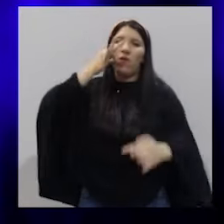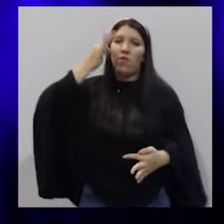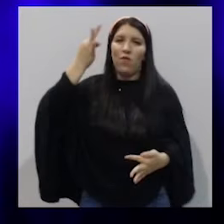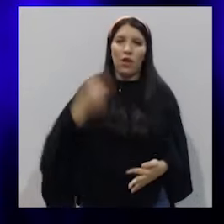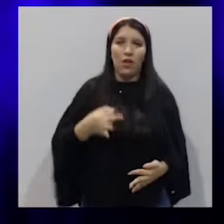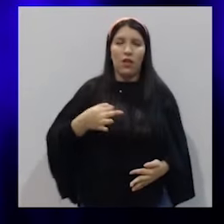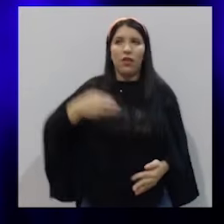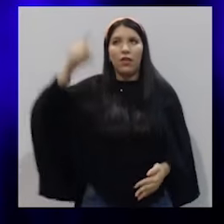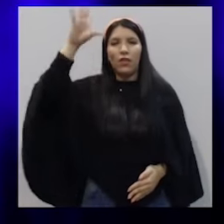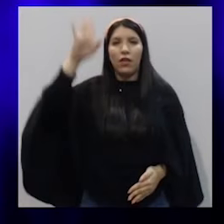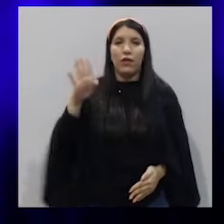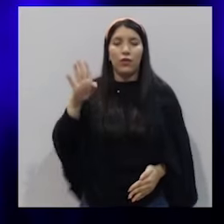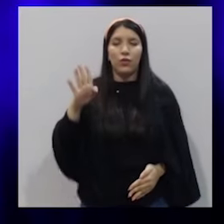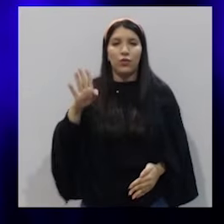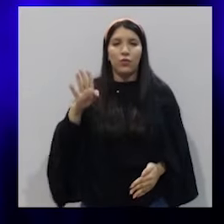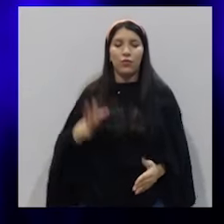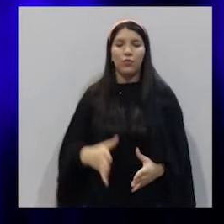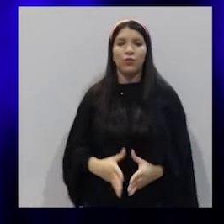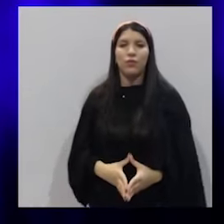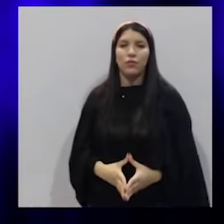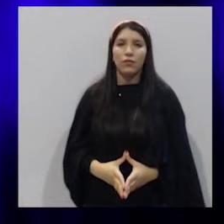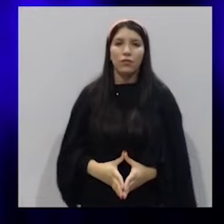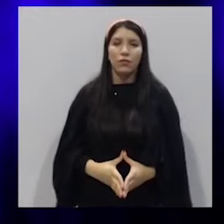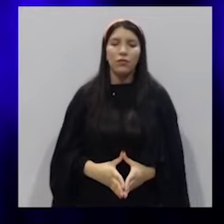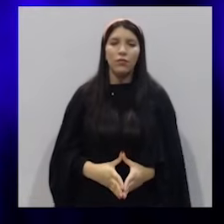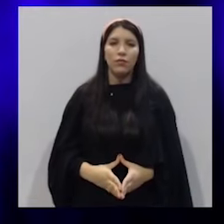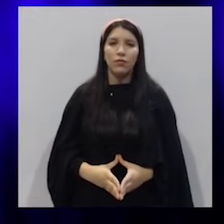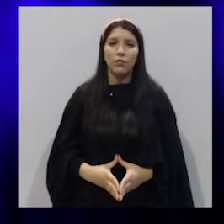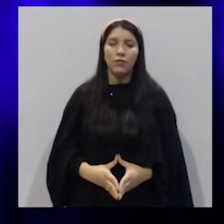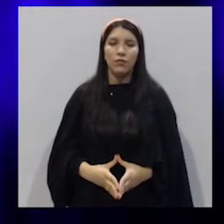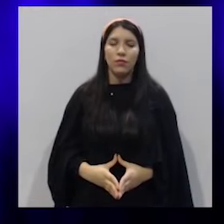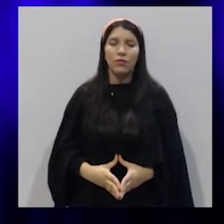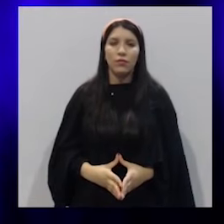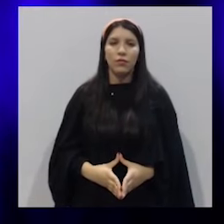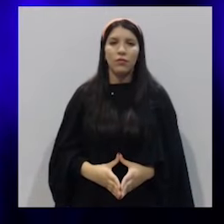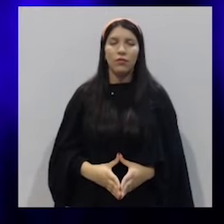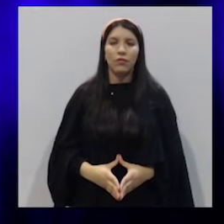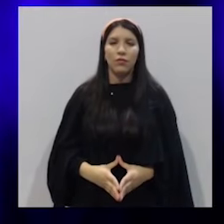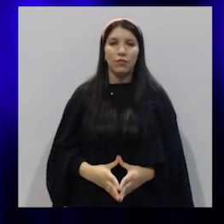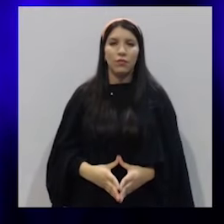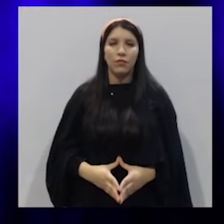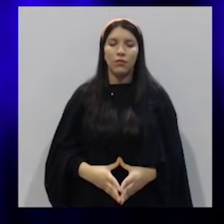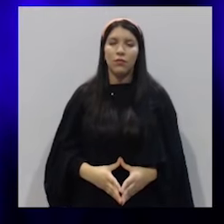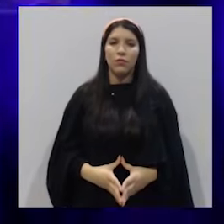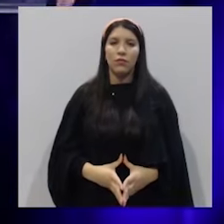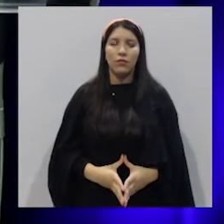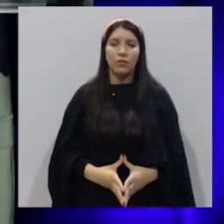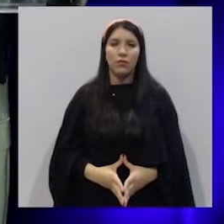de dios dice segunda de pedro capítulo 3 verso 17 así que ustedes